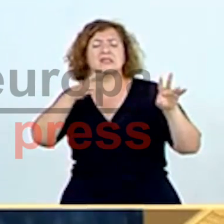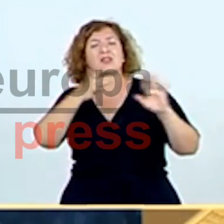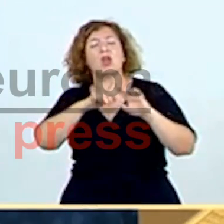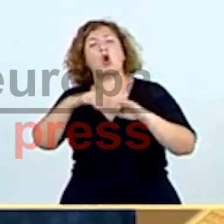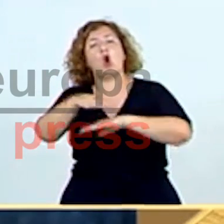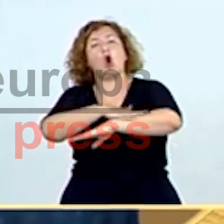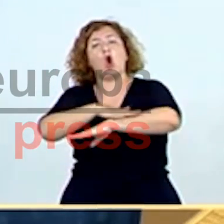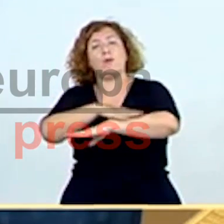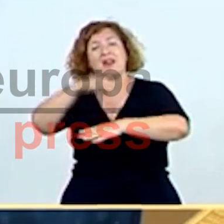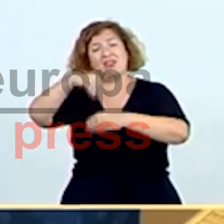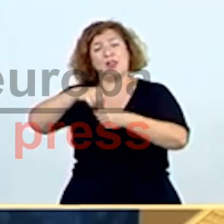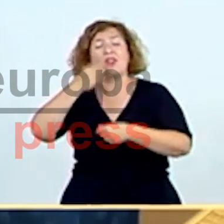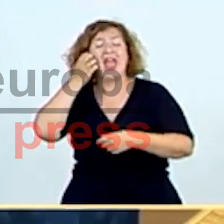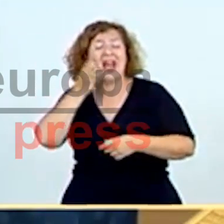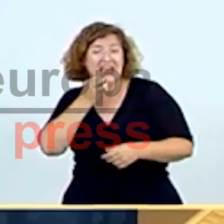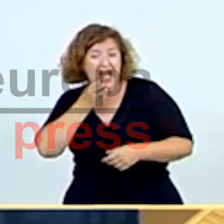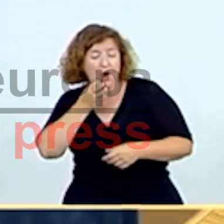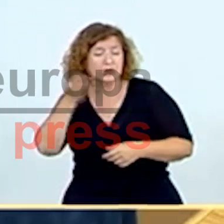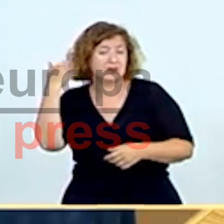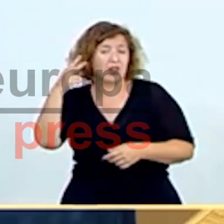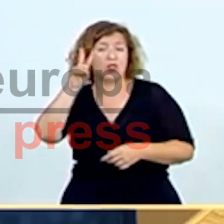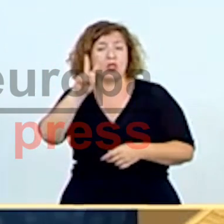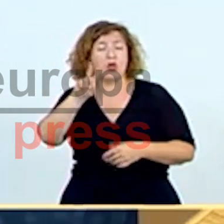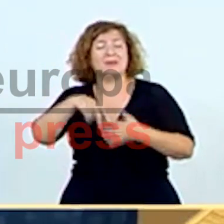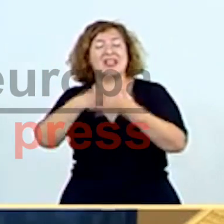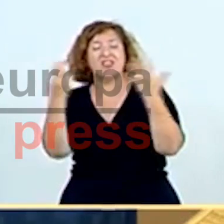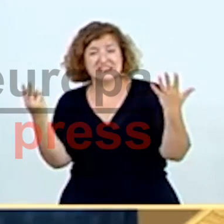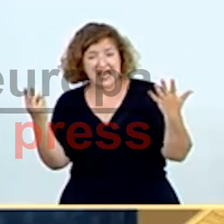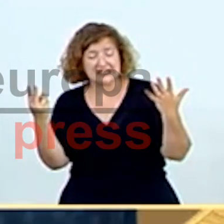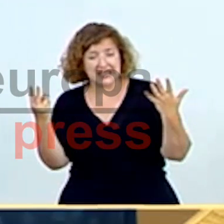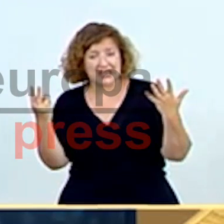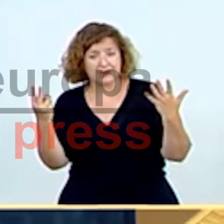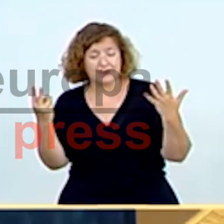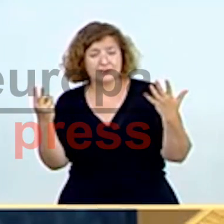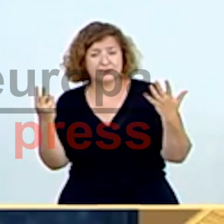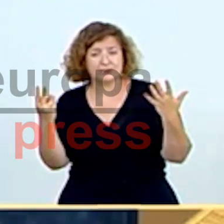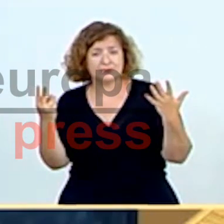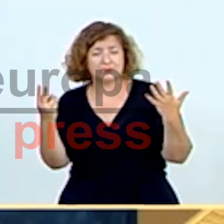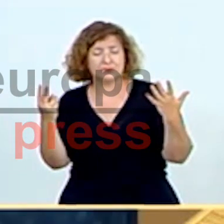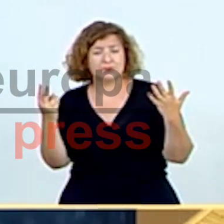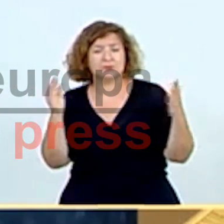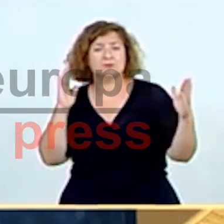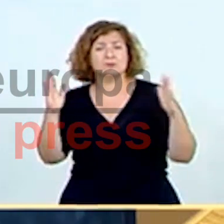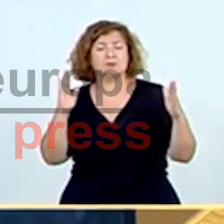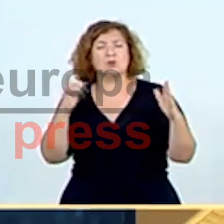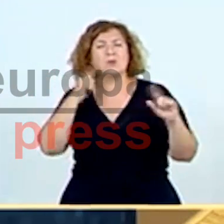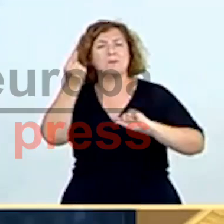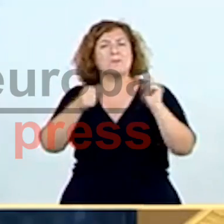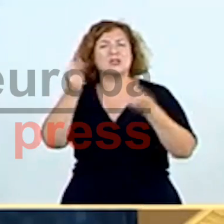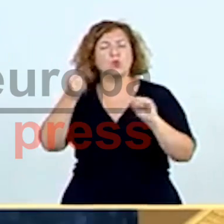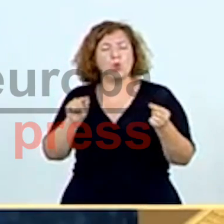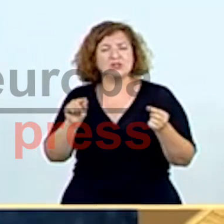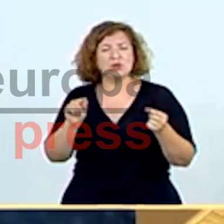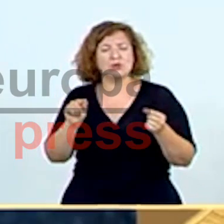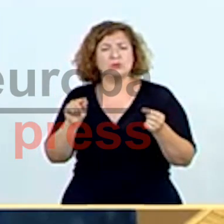gobierno del señor Rajoy en el año 2017, que era además en un ejercicio presupuestario en el